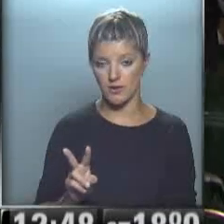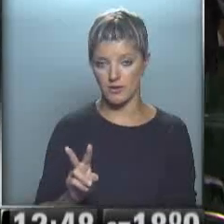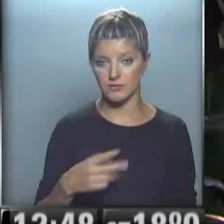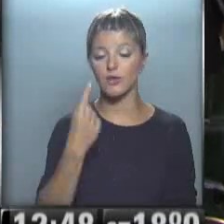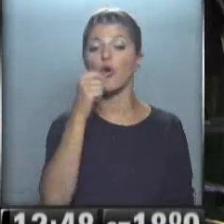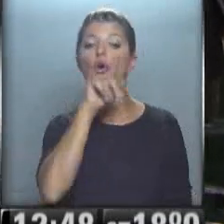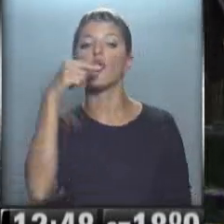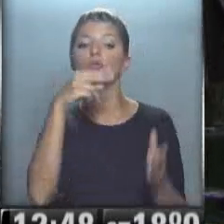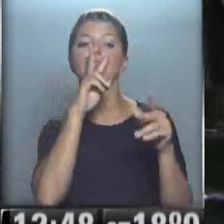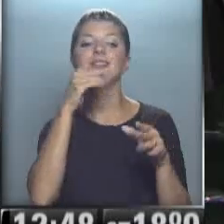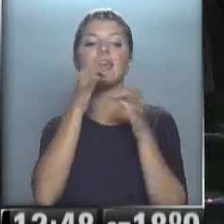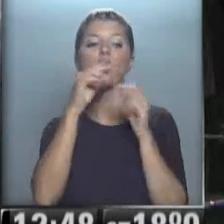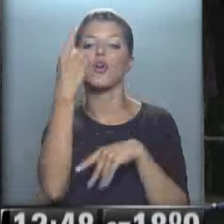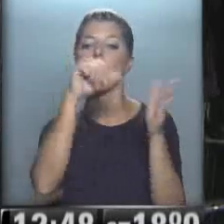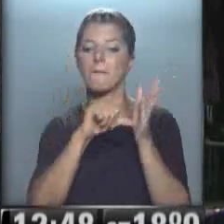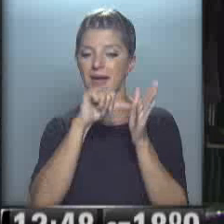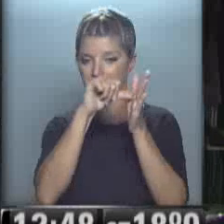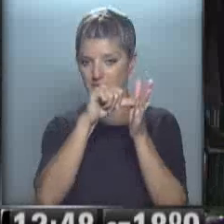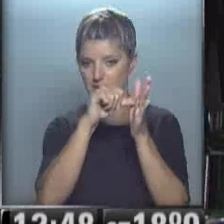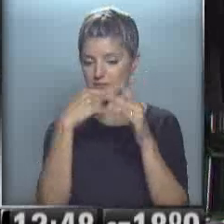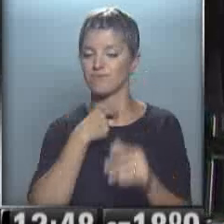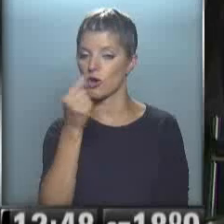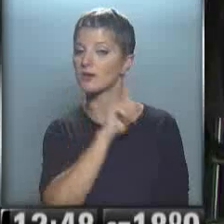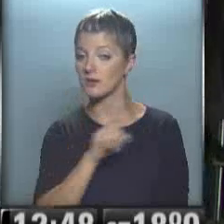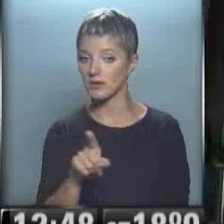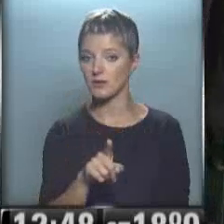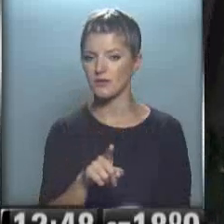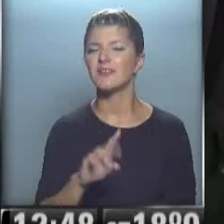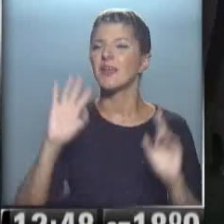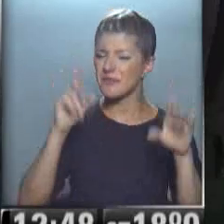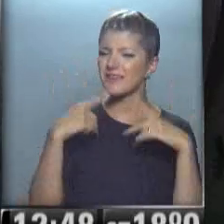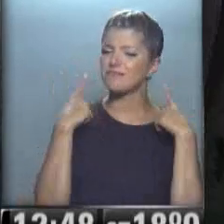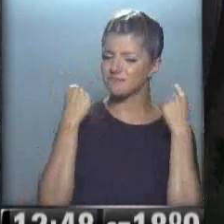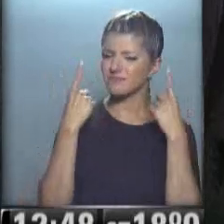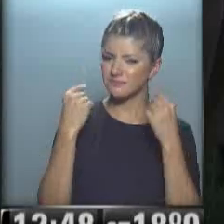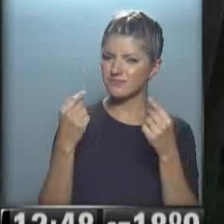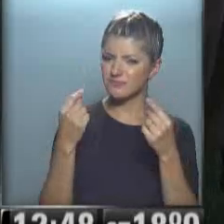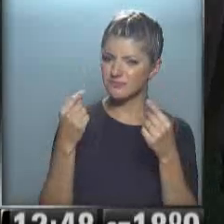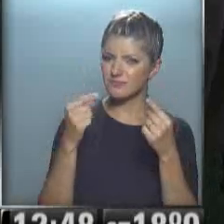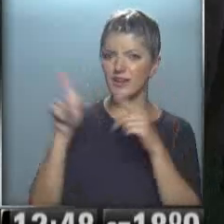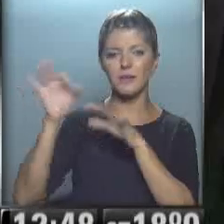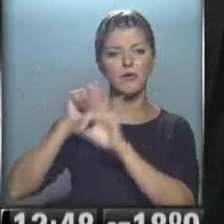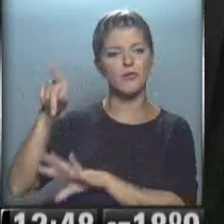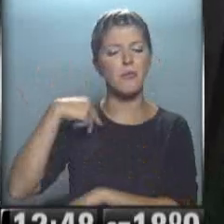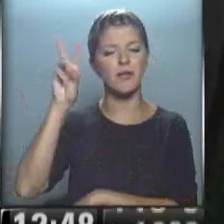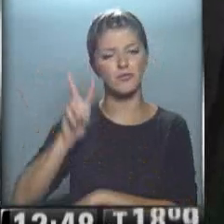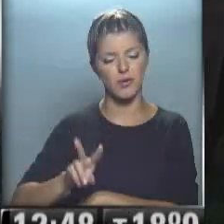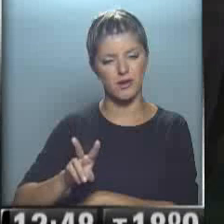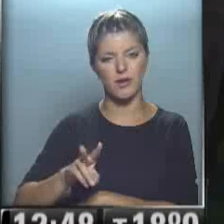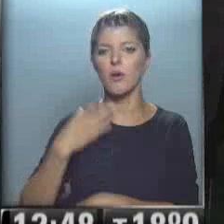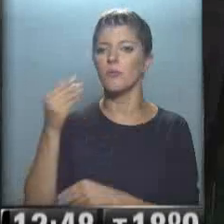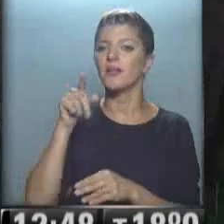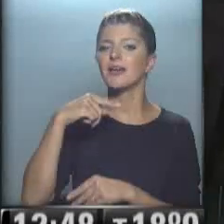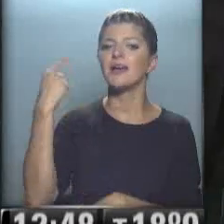bilateral y ahí mismo se despachó criticando muy fuertemente el modelo venezolano por ser